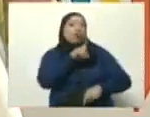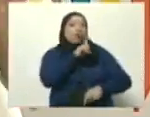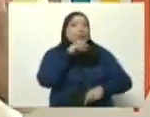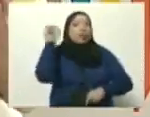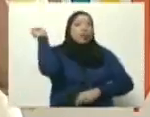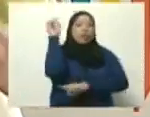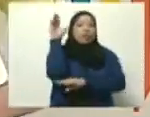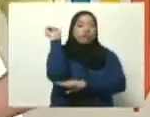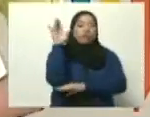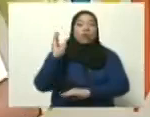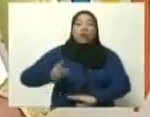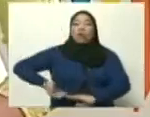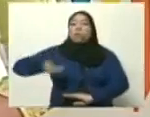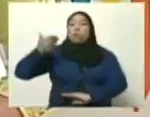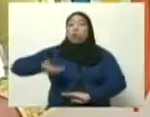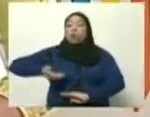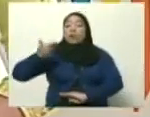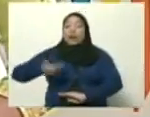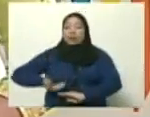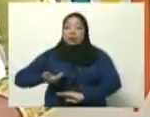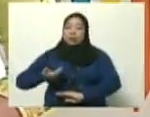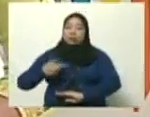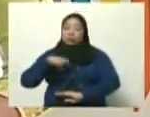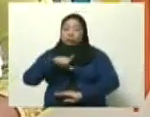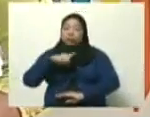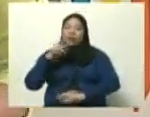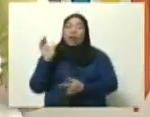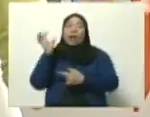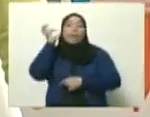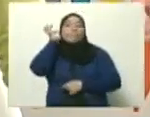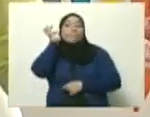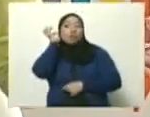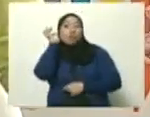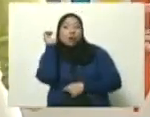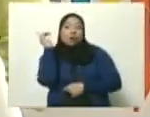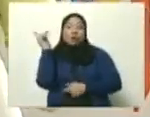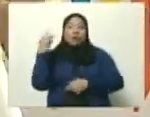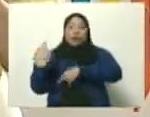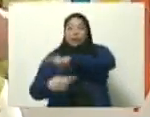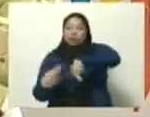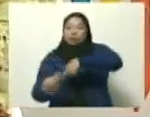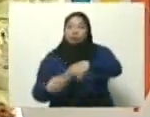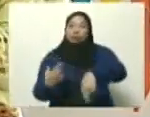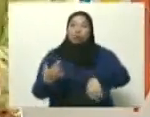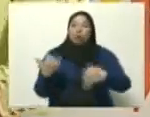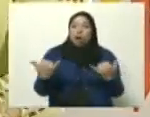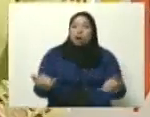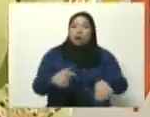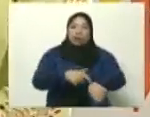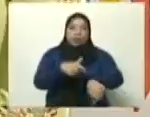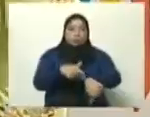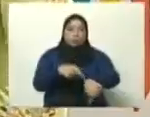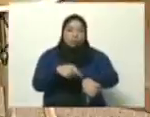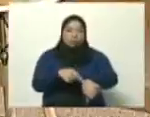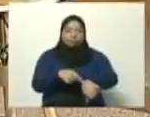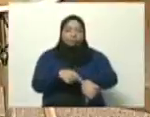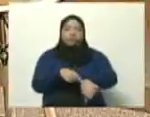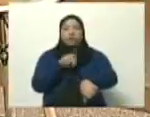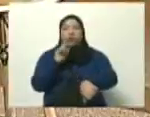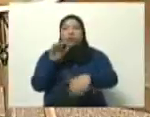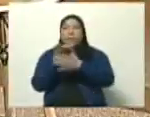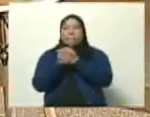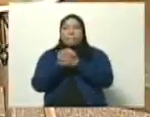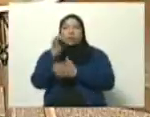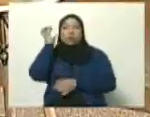es destacar el rol protagónico que ha tenido la mujer en tiempos de revolución. En esta mesa me acompaña